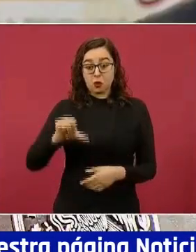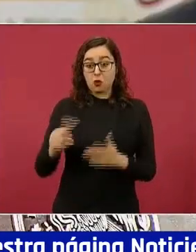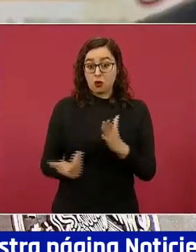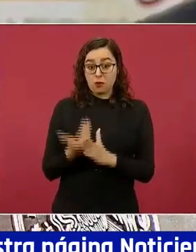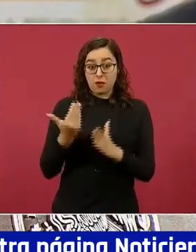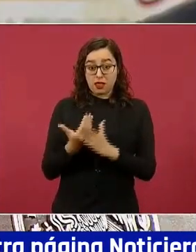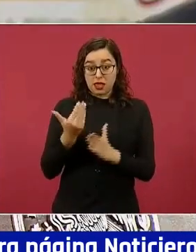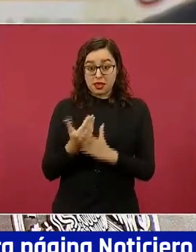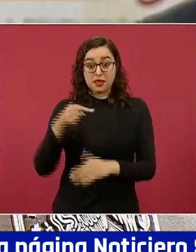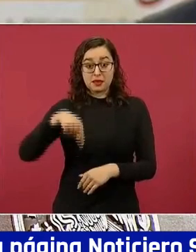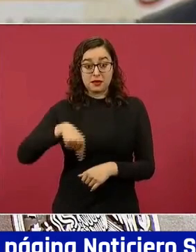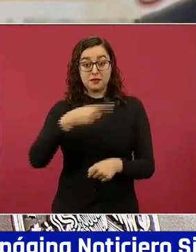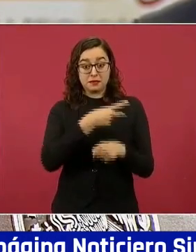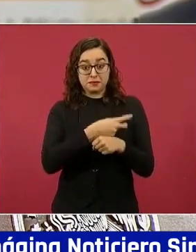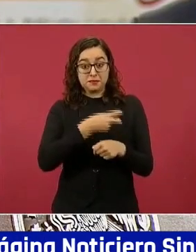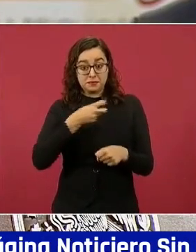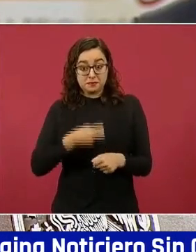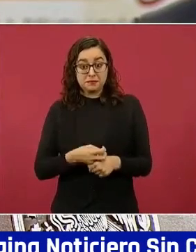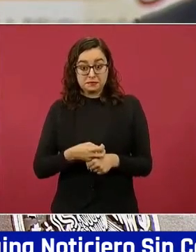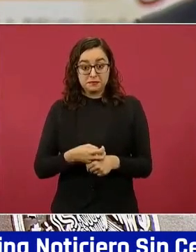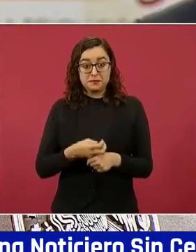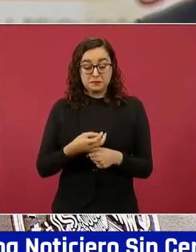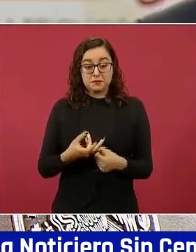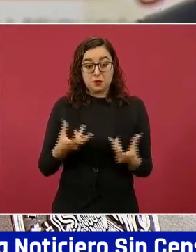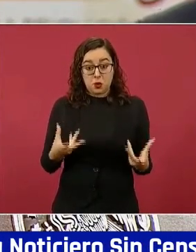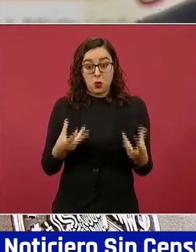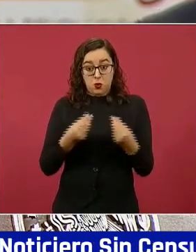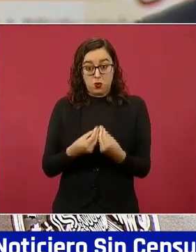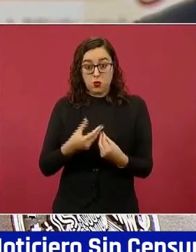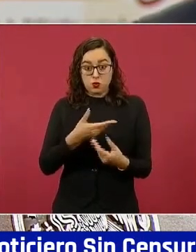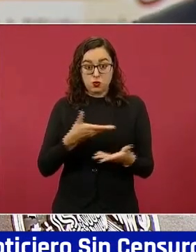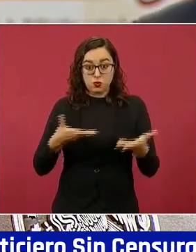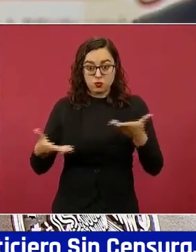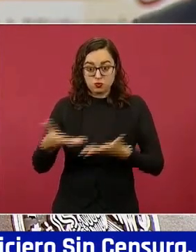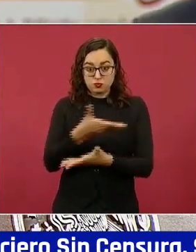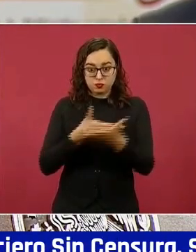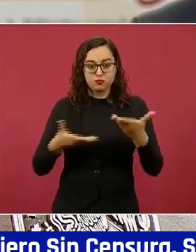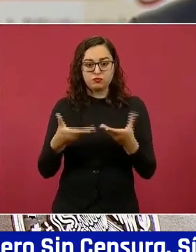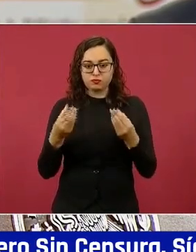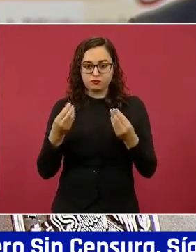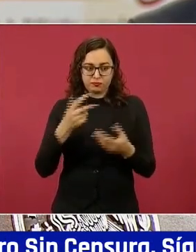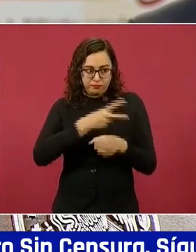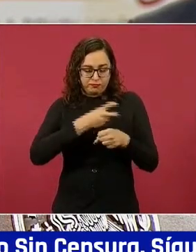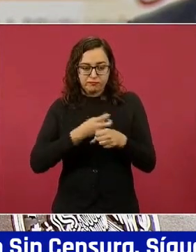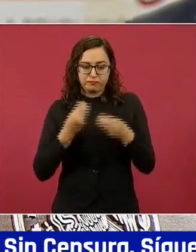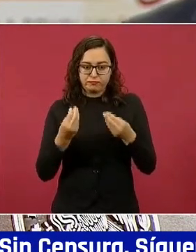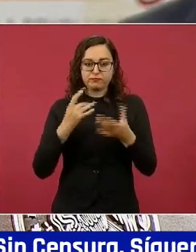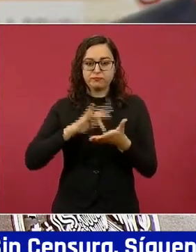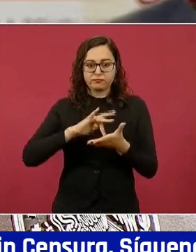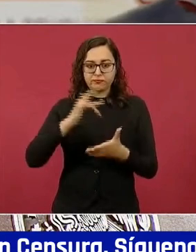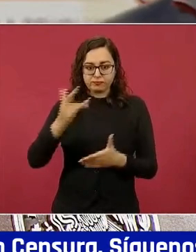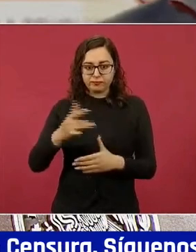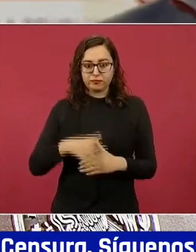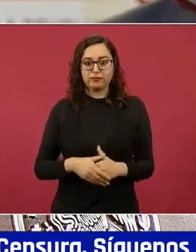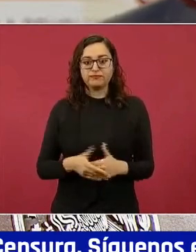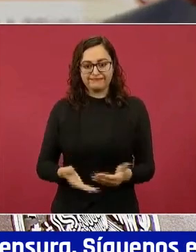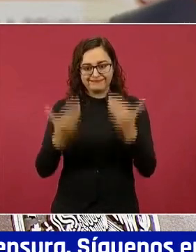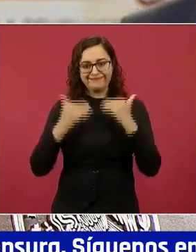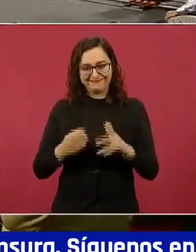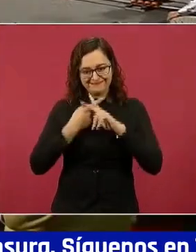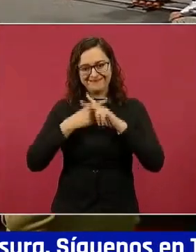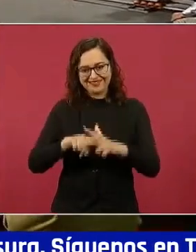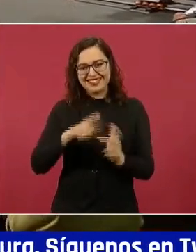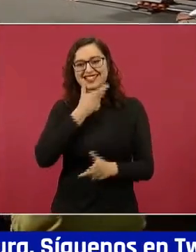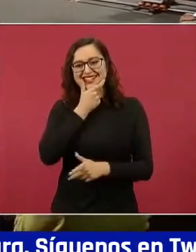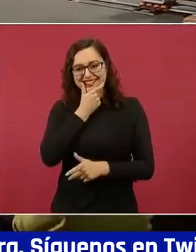su trabajando a la presidencia para todos los mexicanos. Ahora, en inglés, por favor.